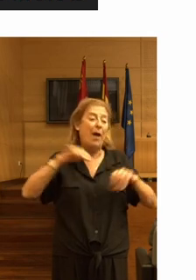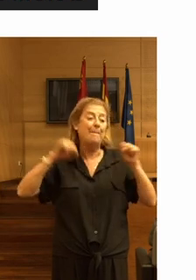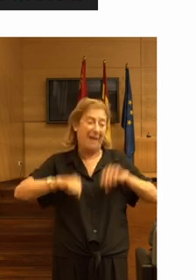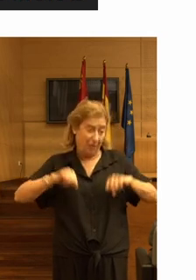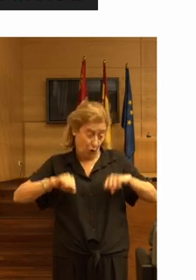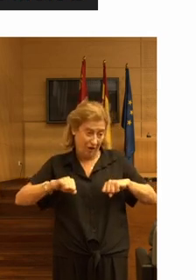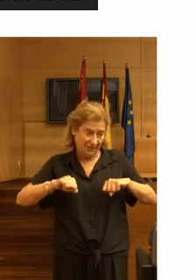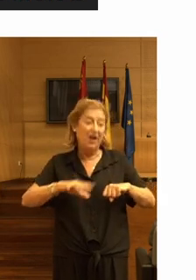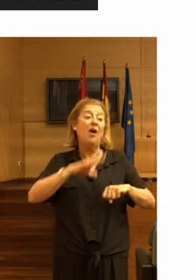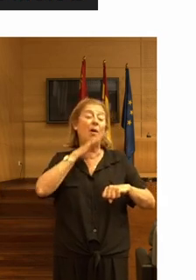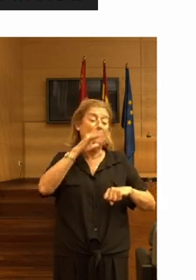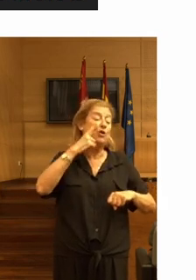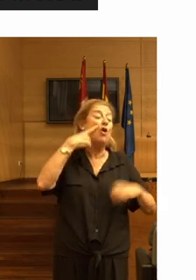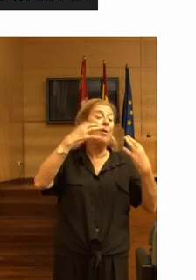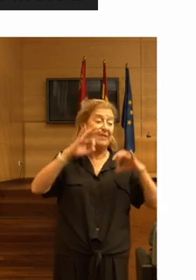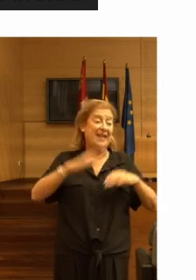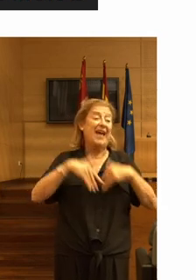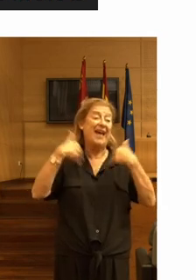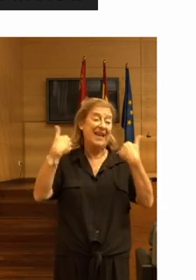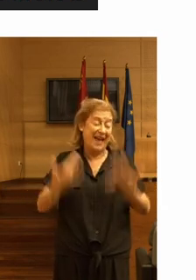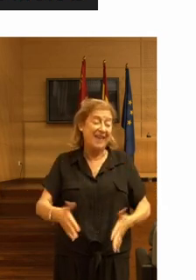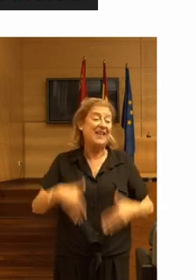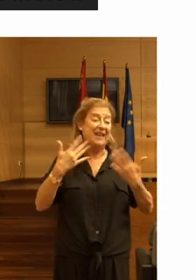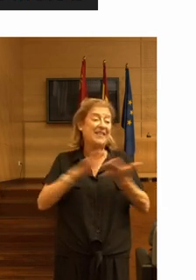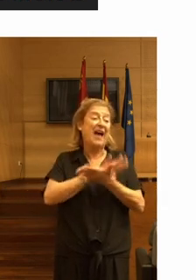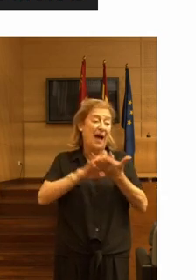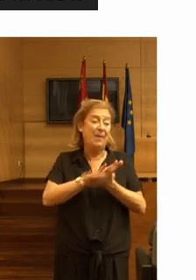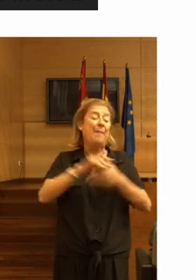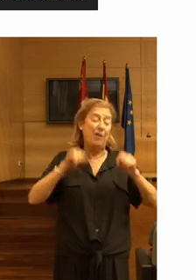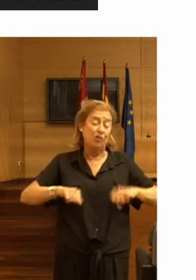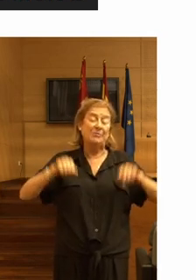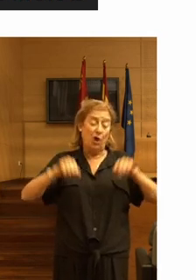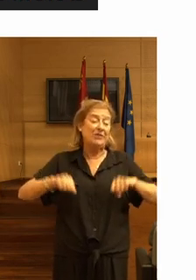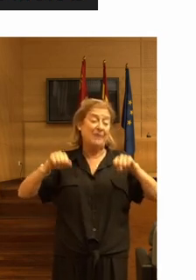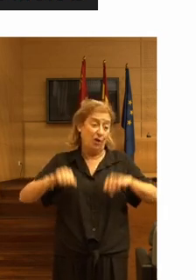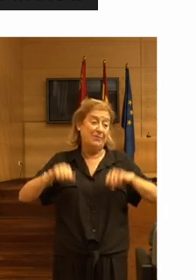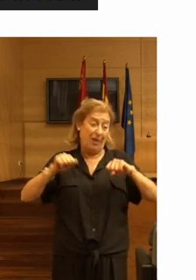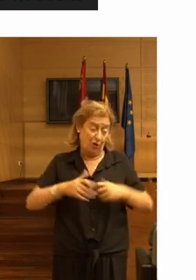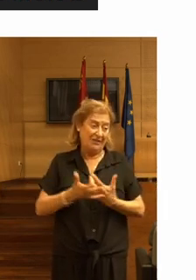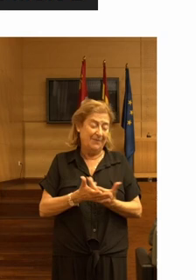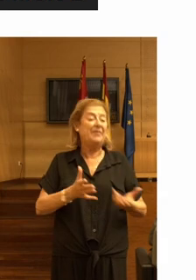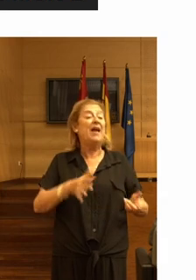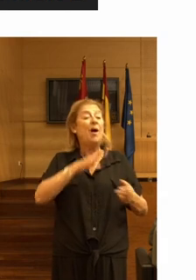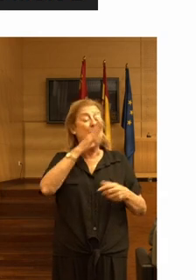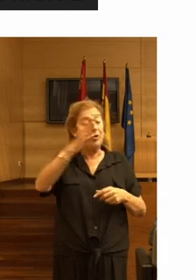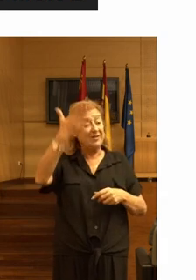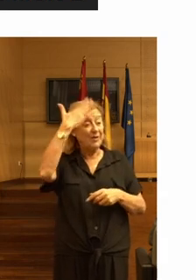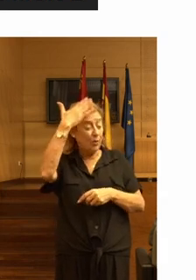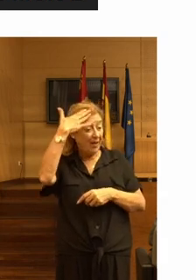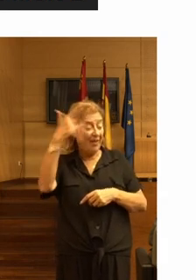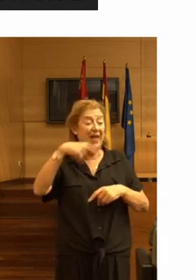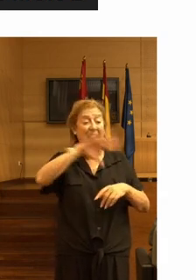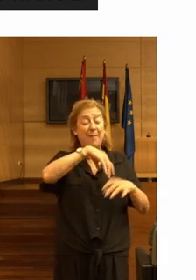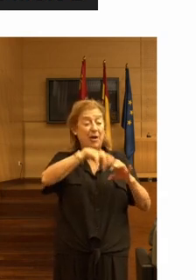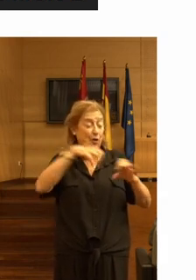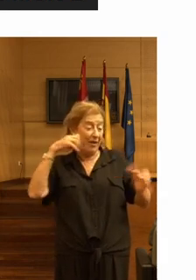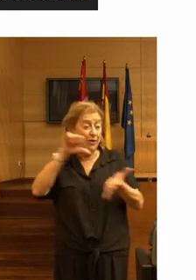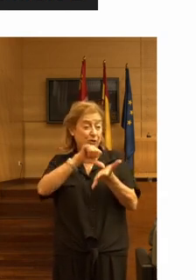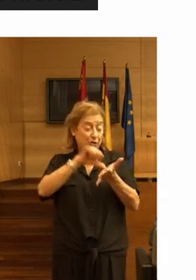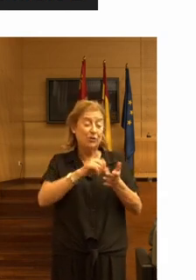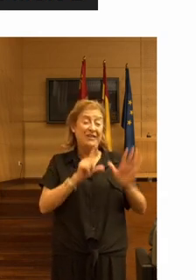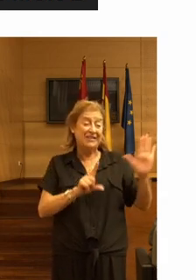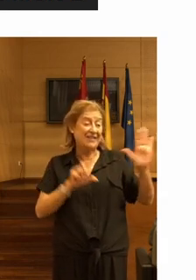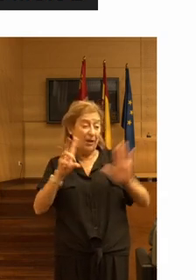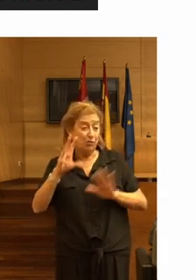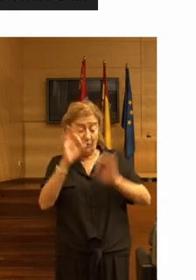normalmente en relación con caídas y todo eso pues se hable tanto de mayores, mayores, mayores. Por titularidad, la mayoría de los centros, un